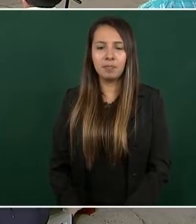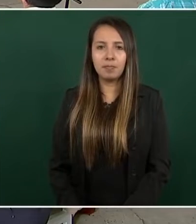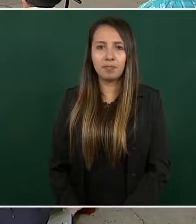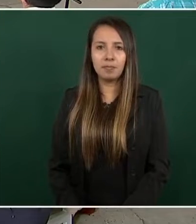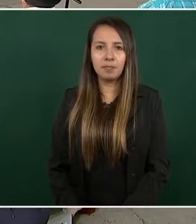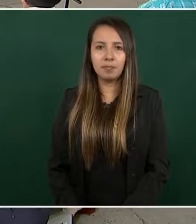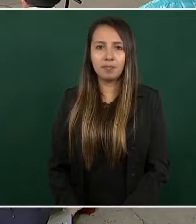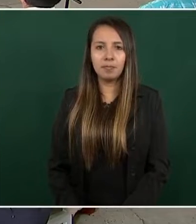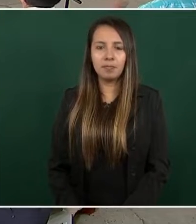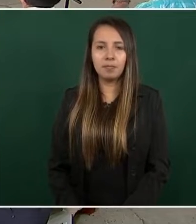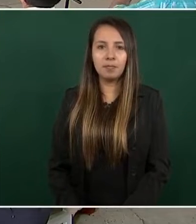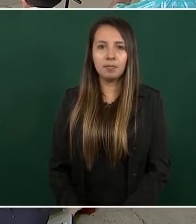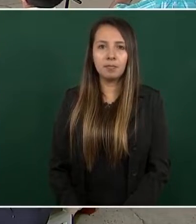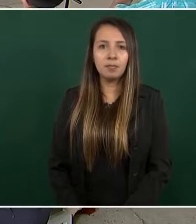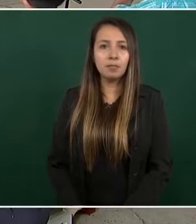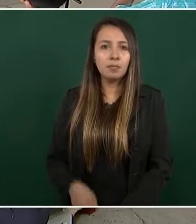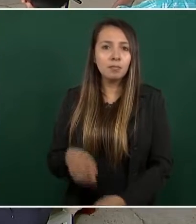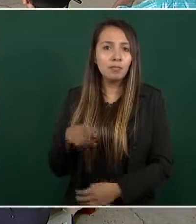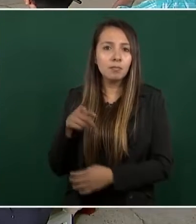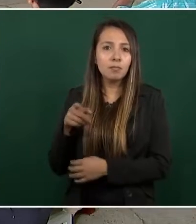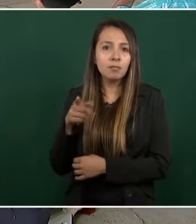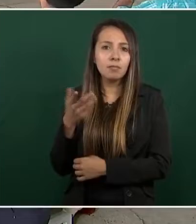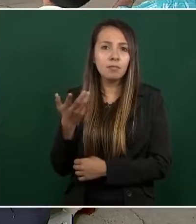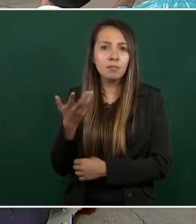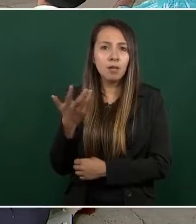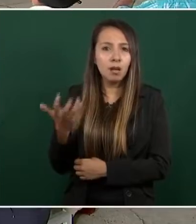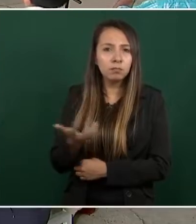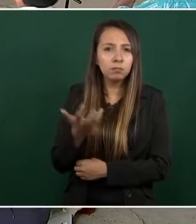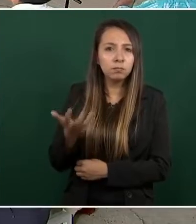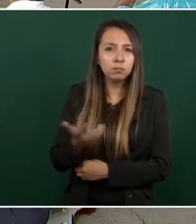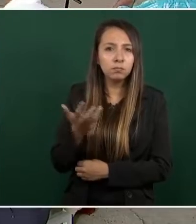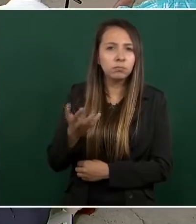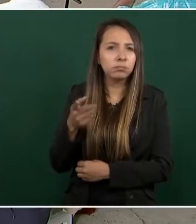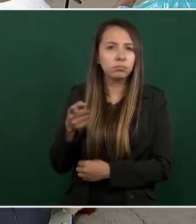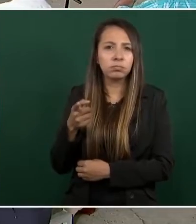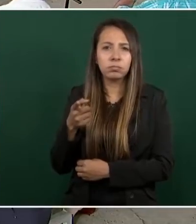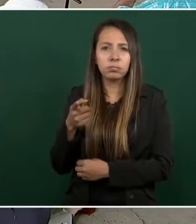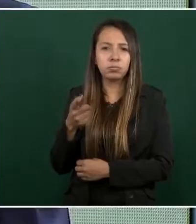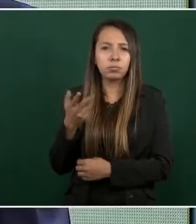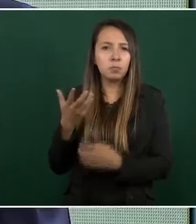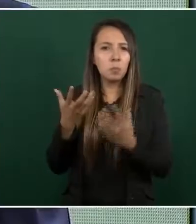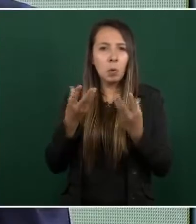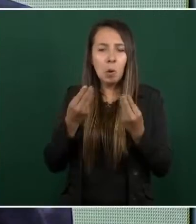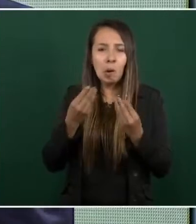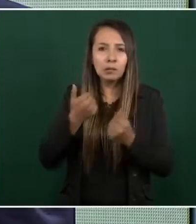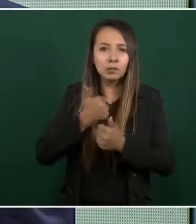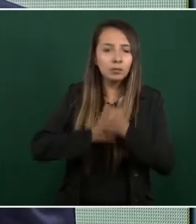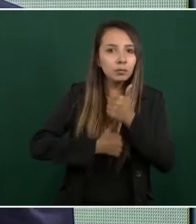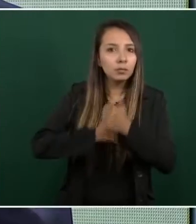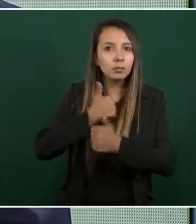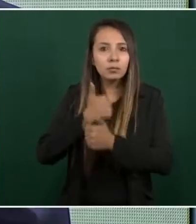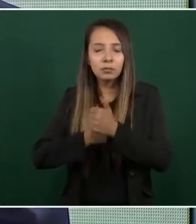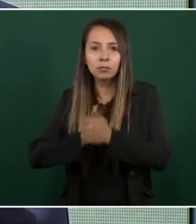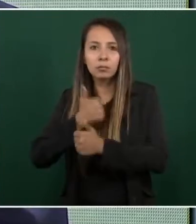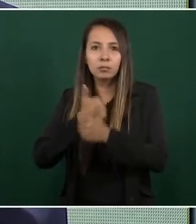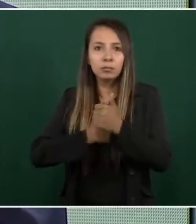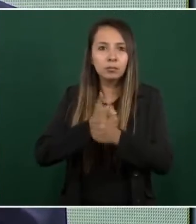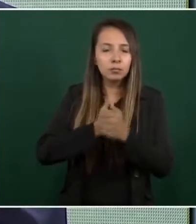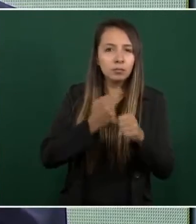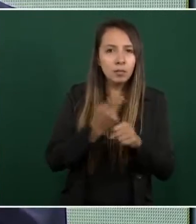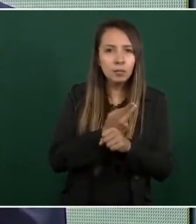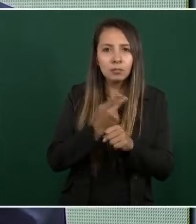que ha enfrentado muchas adversidades